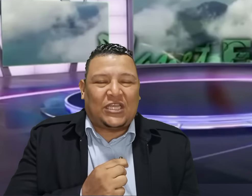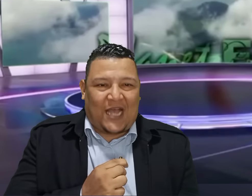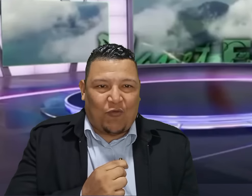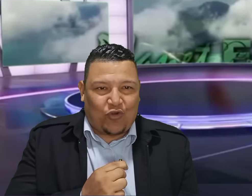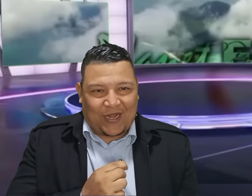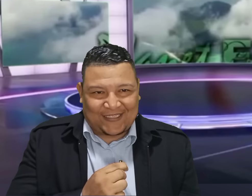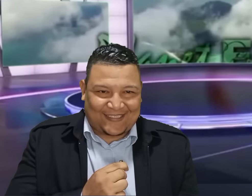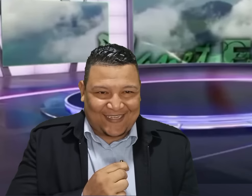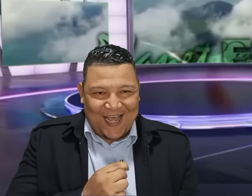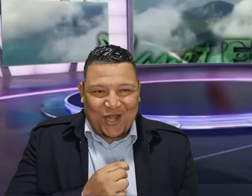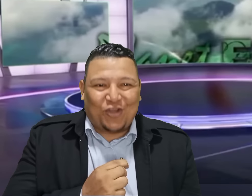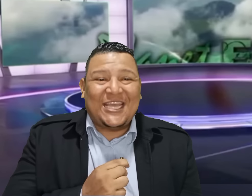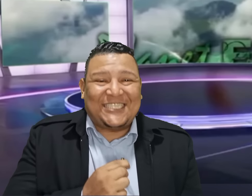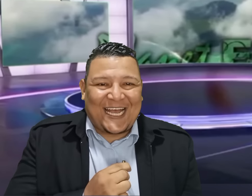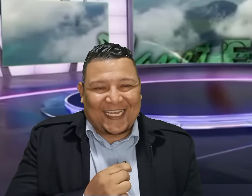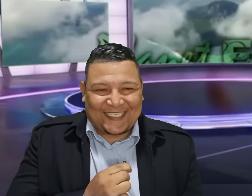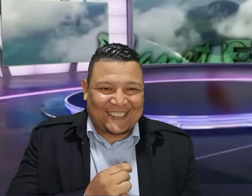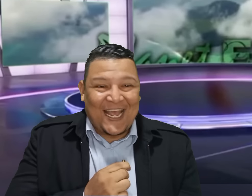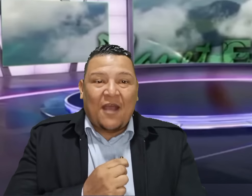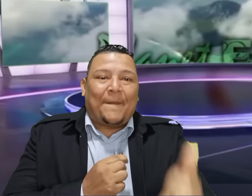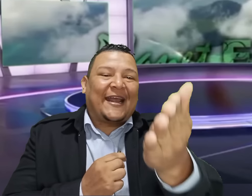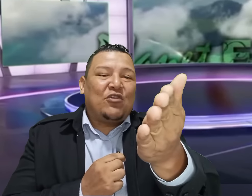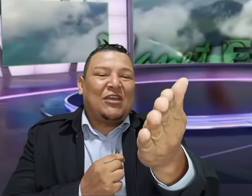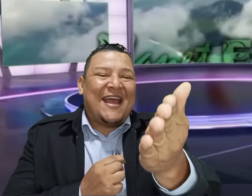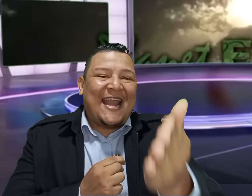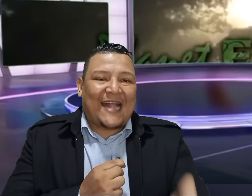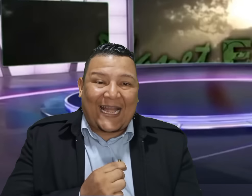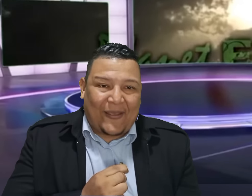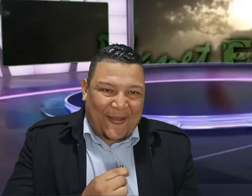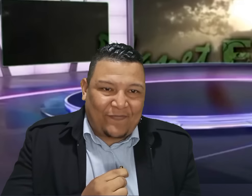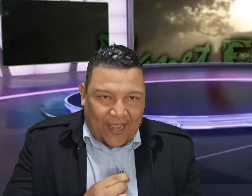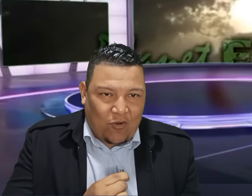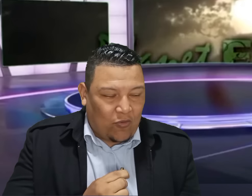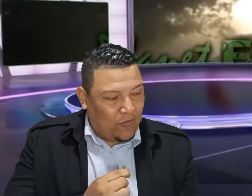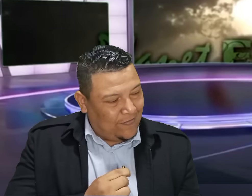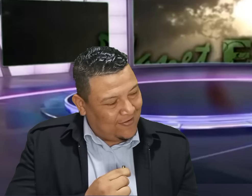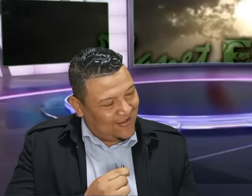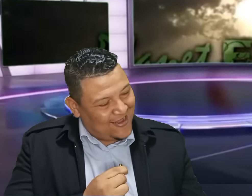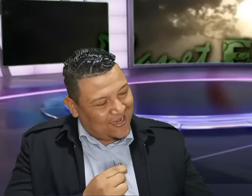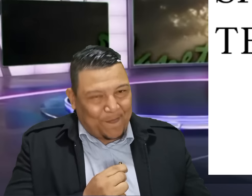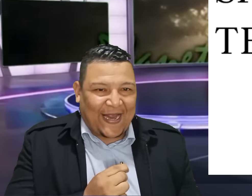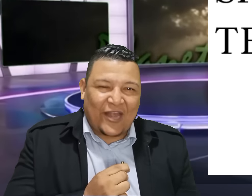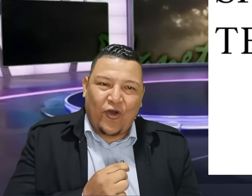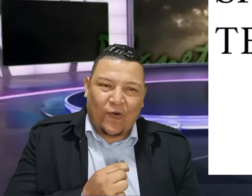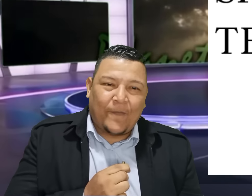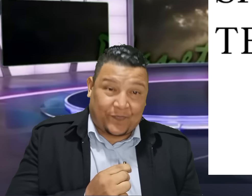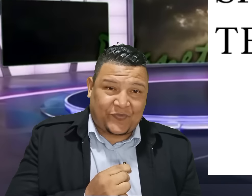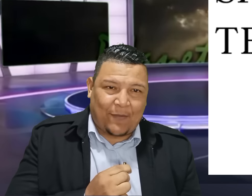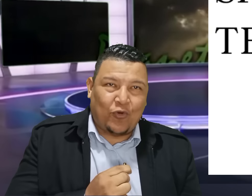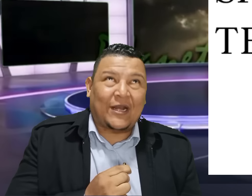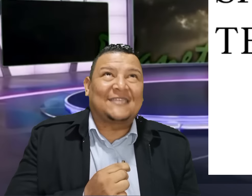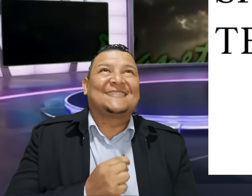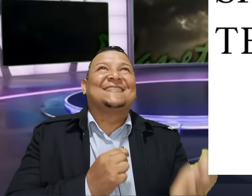no te aburras noticias para que no te vean la cara de pendejo y para que no